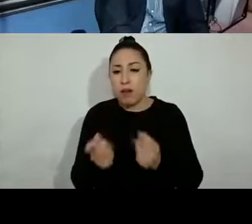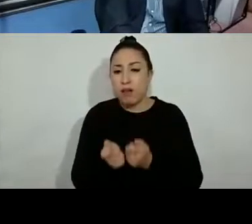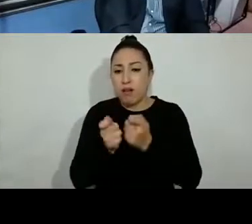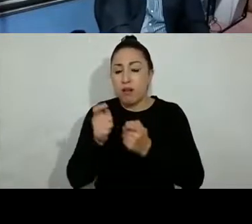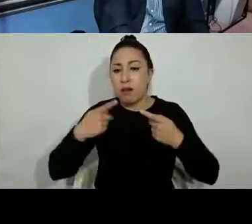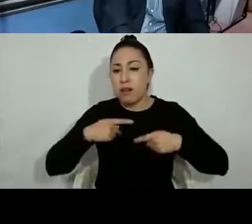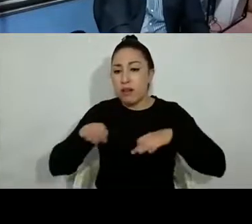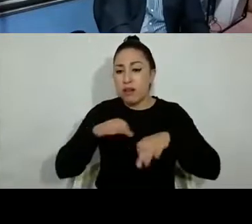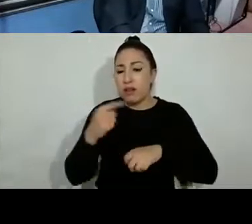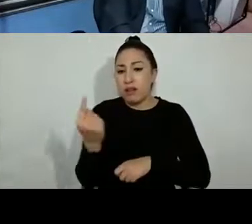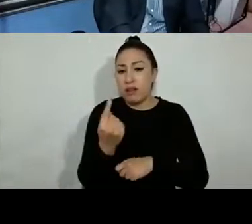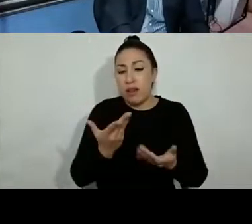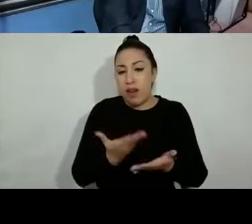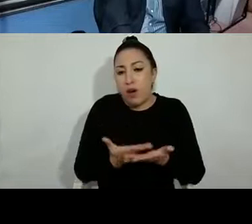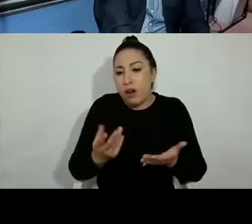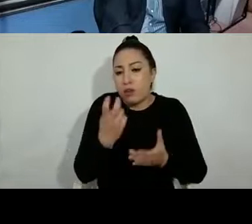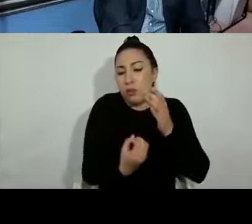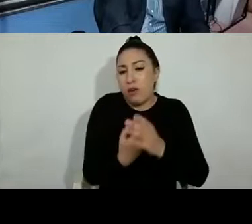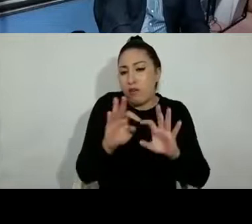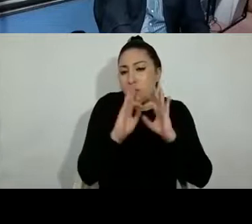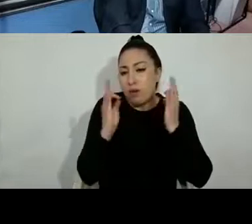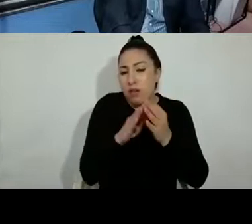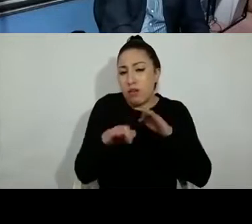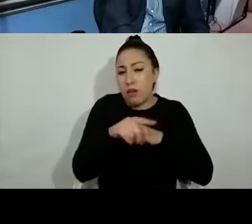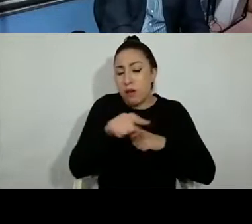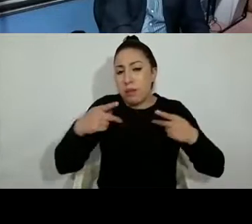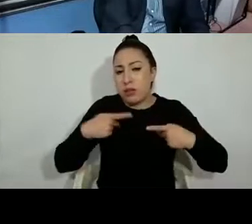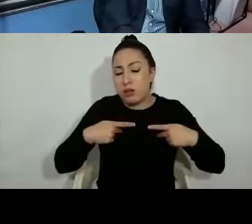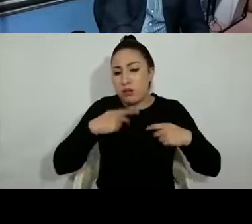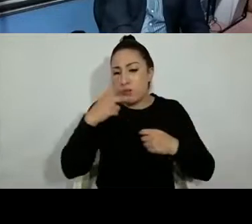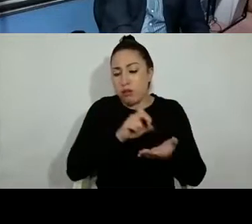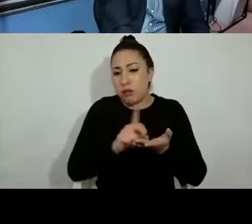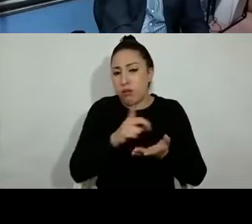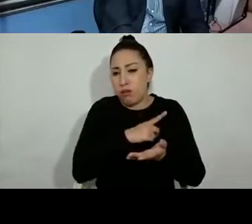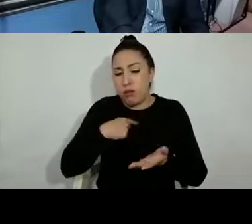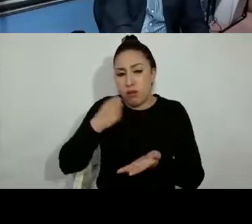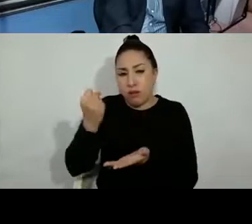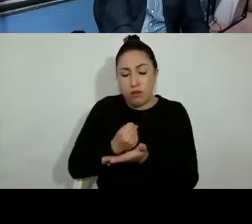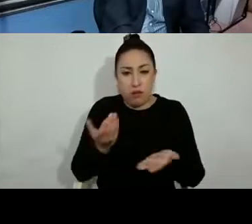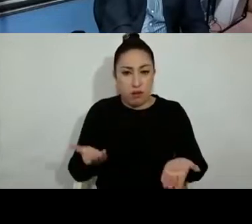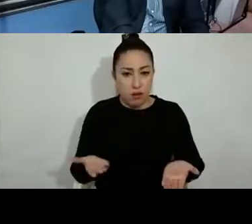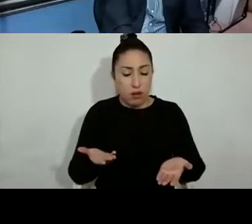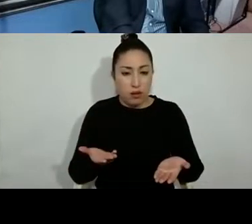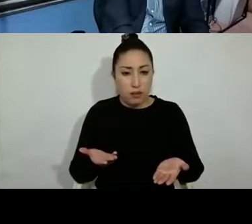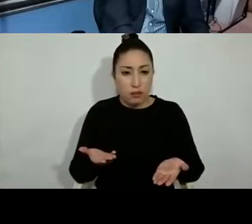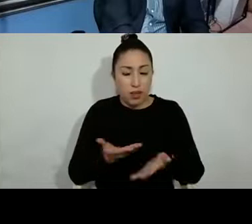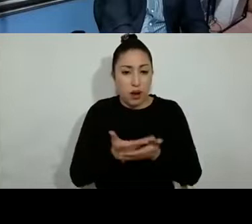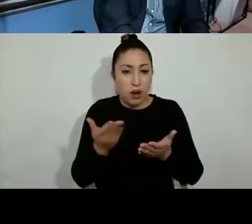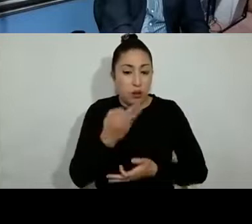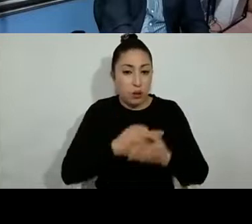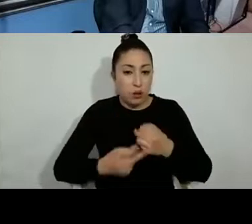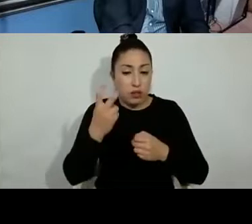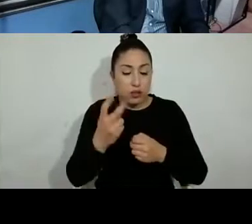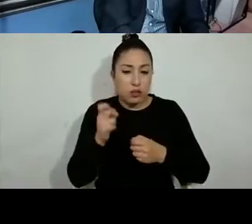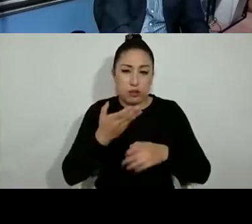es una nueva forma en la que tenemos que verlo y que nada, absolutamente nada tiene que ver con